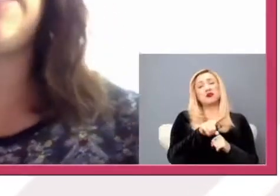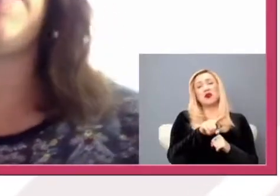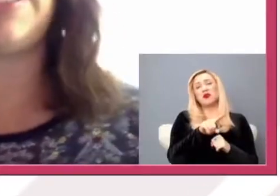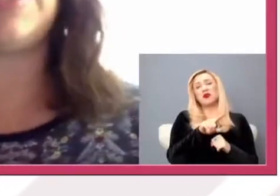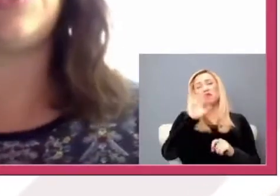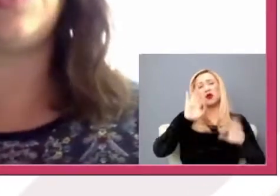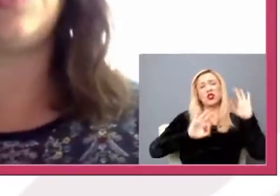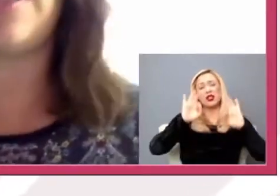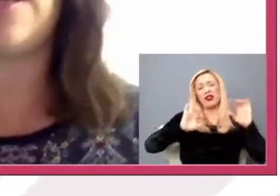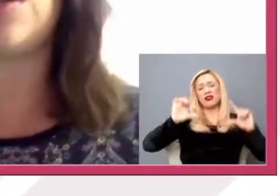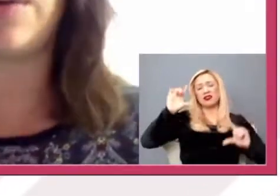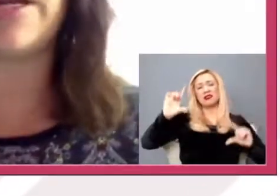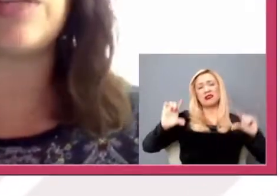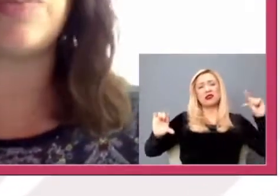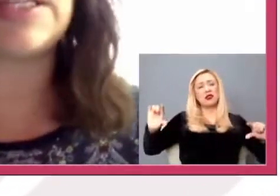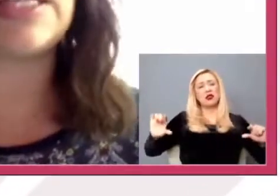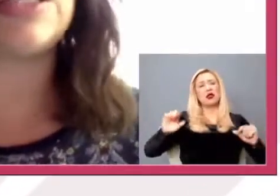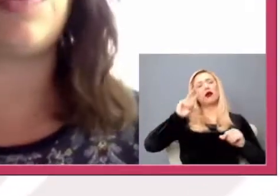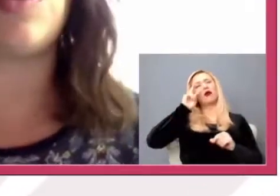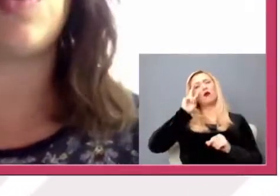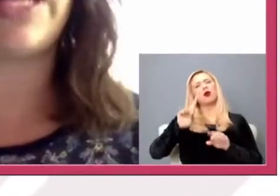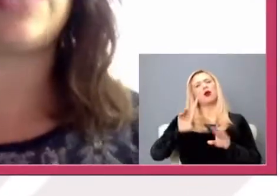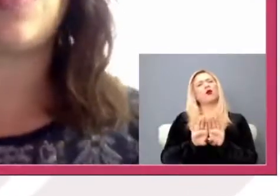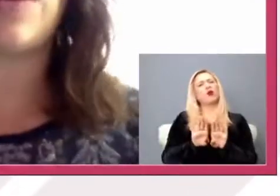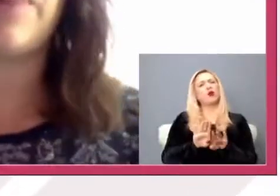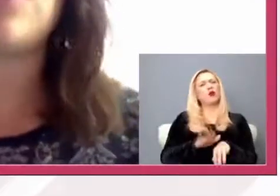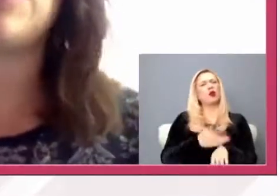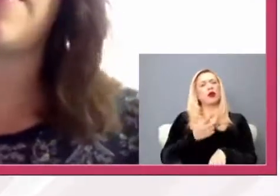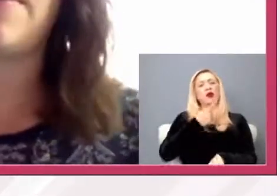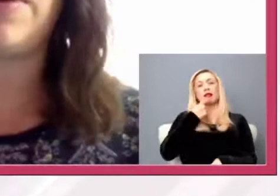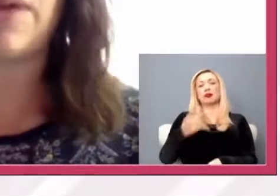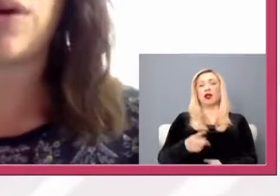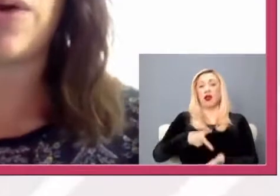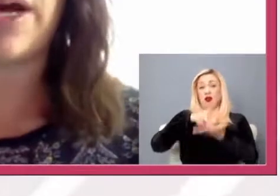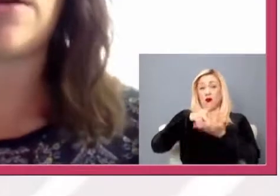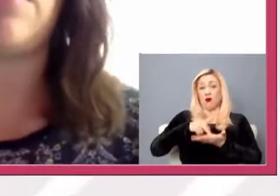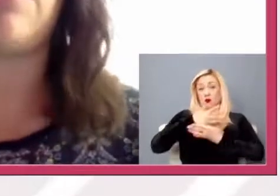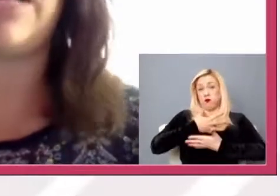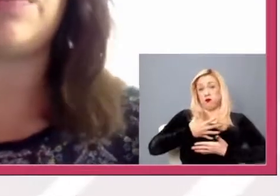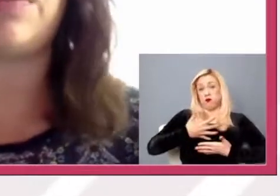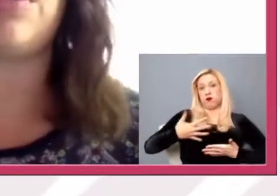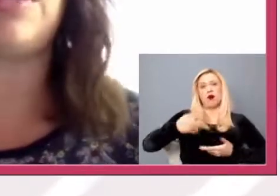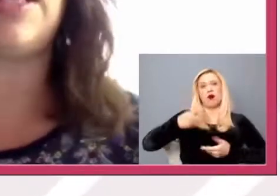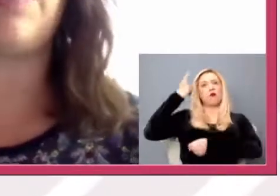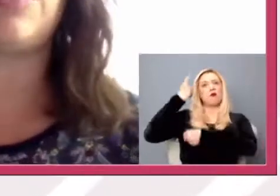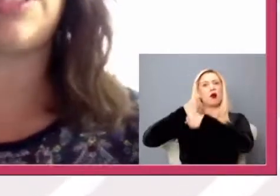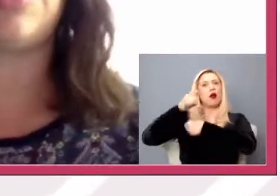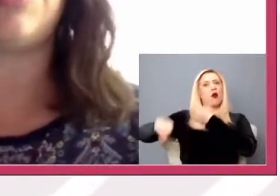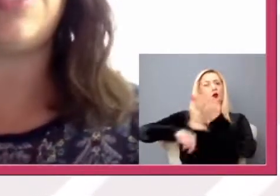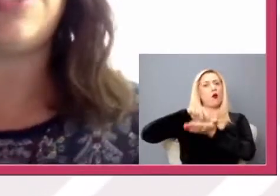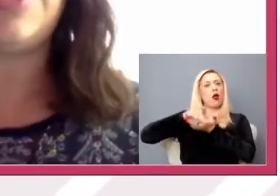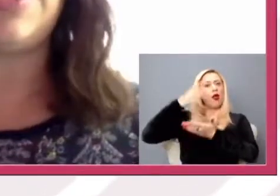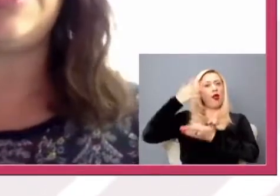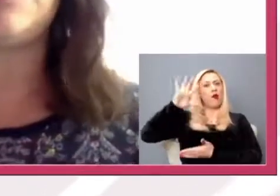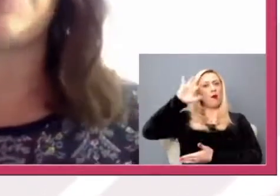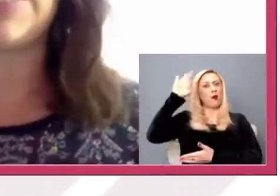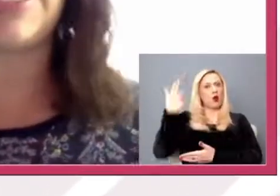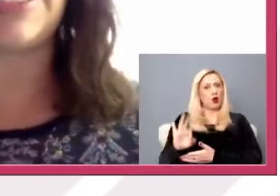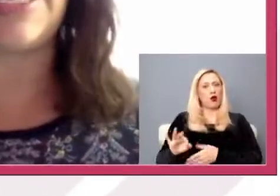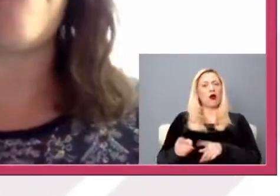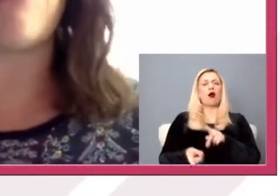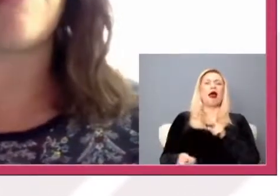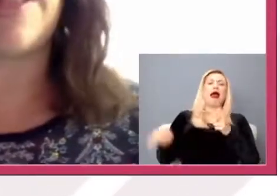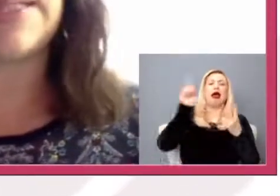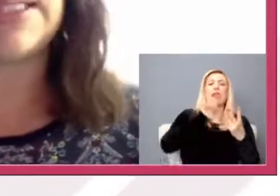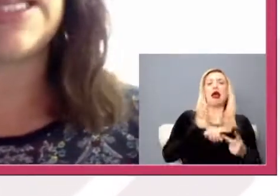la discriminación, sobre respuestas se obtuvo que el sobrepeso estaba en primer lugar con un 10.7% y después